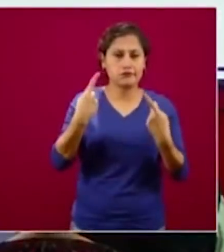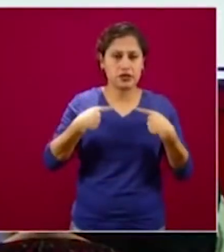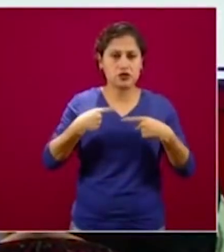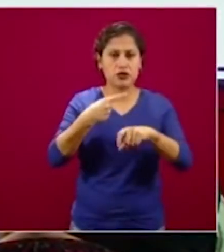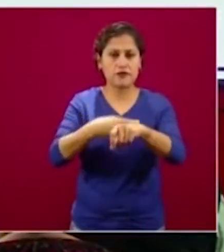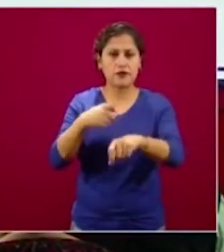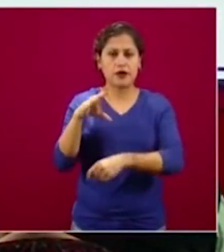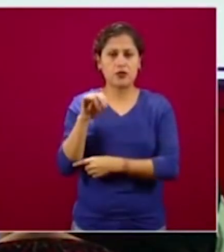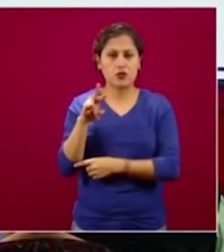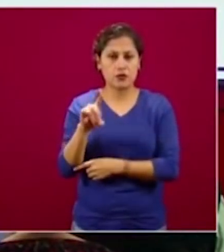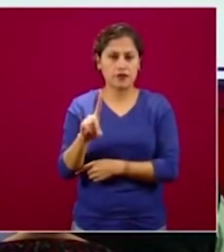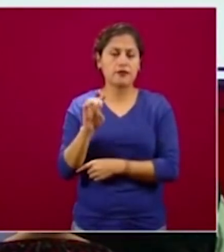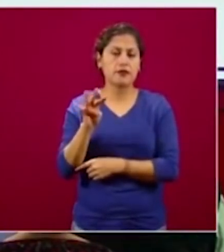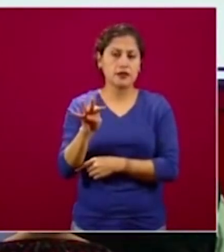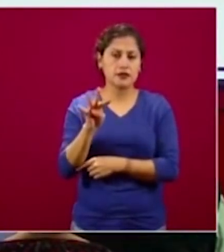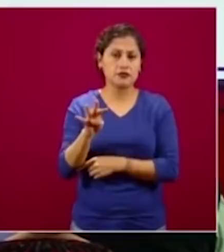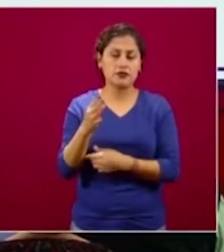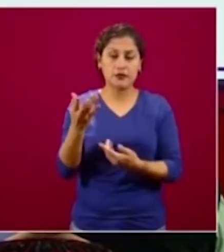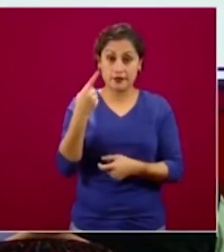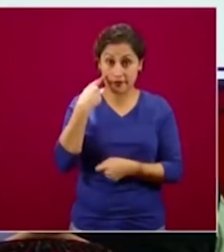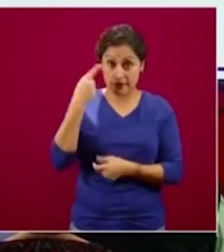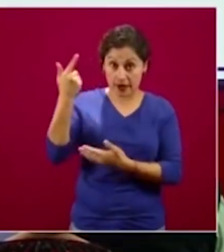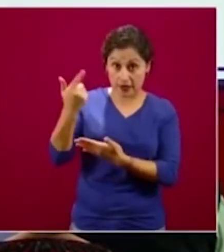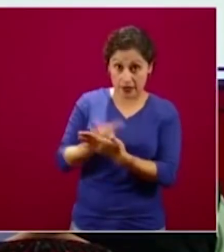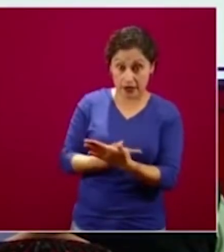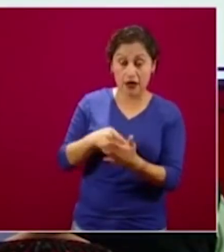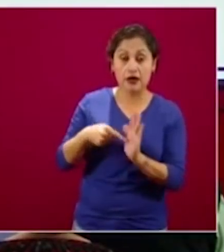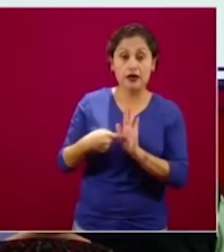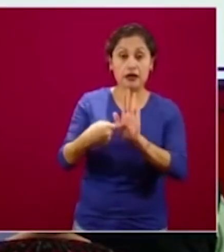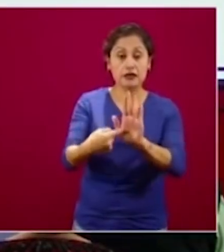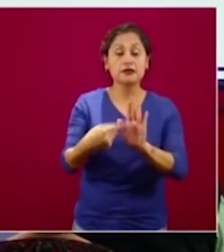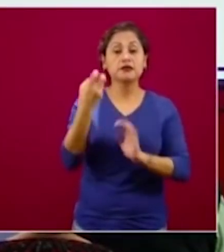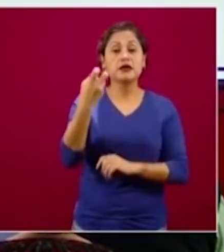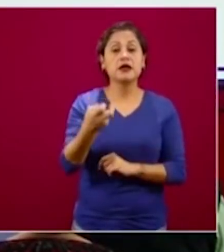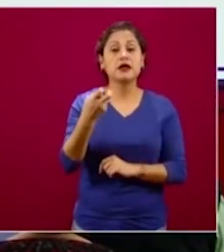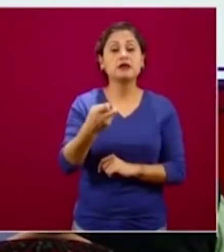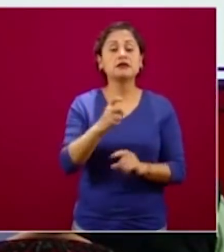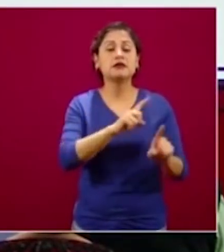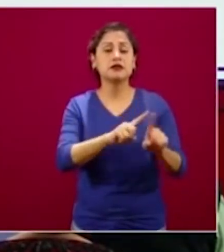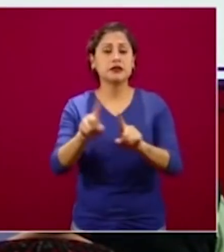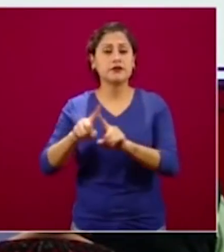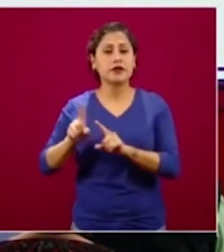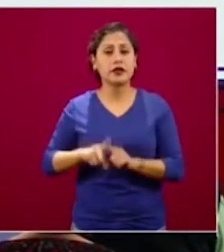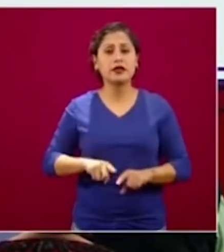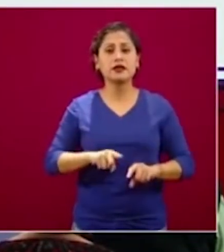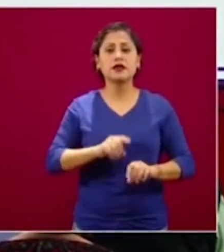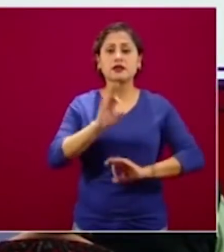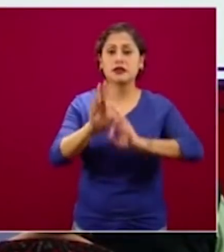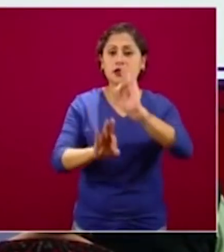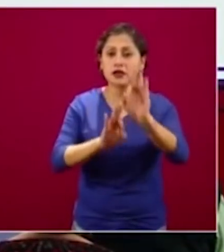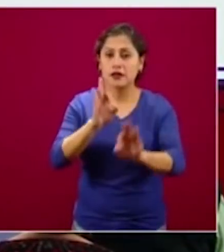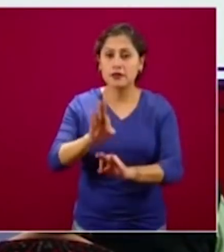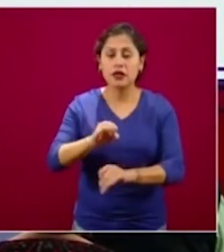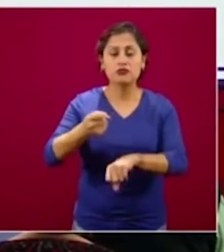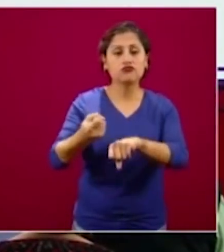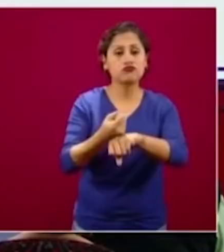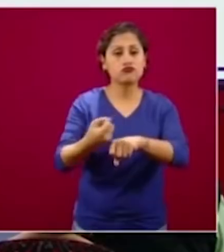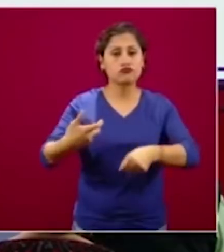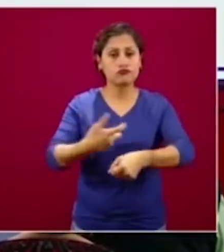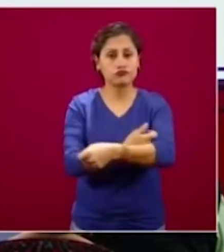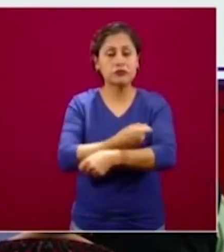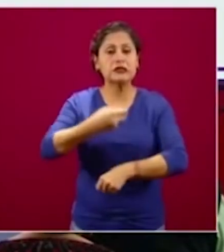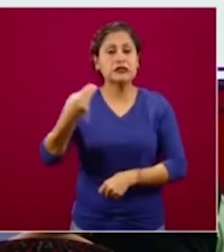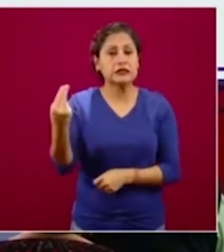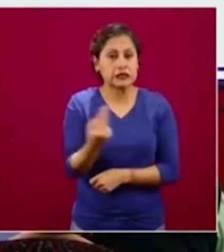ustedes en esta lista, se enumeran una serie de padecimientos que requieren transfusión sanguínea. Y es aquí donde quiero